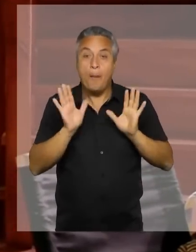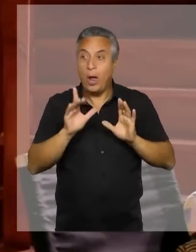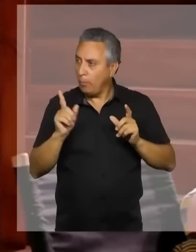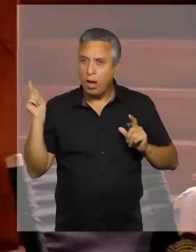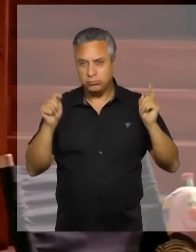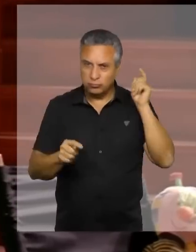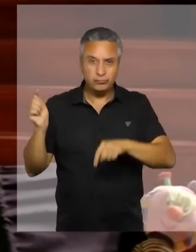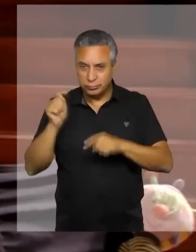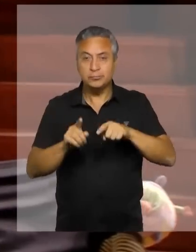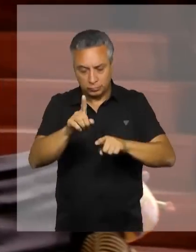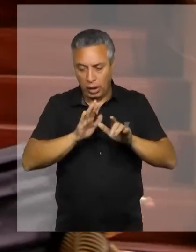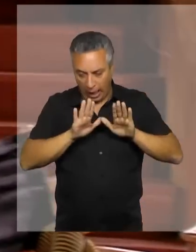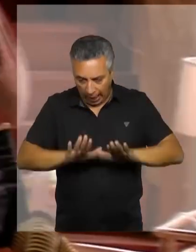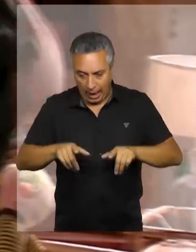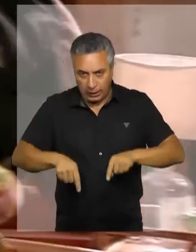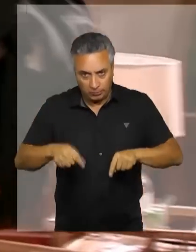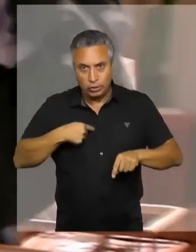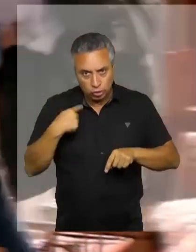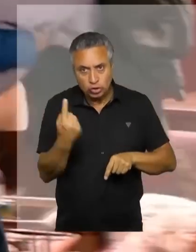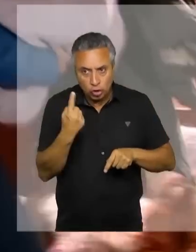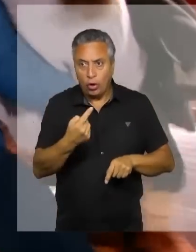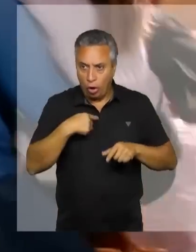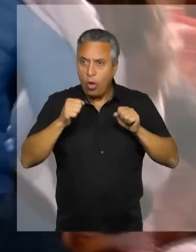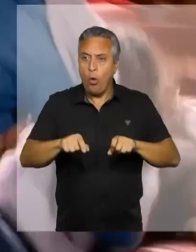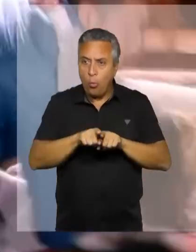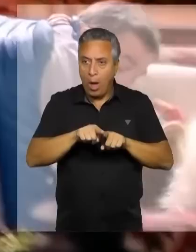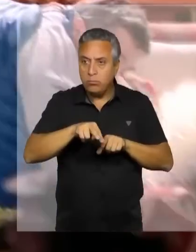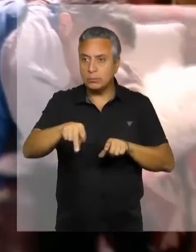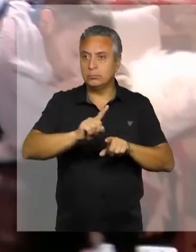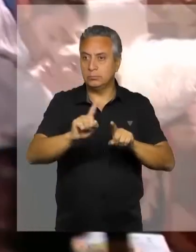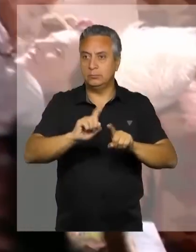mejor déjame acá nomás, yo me acomodo. Si igual puedo caminar.